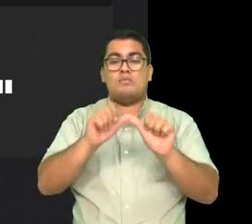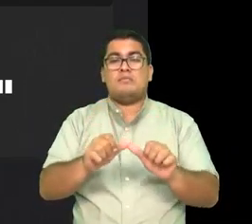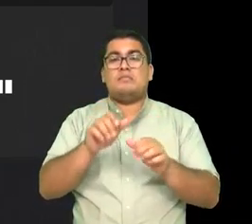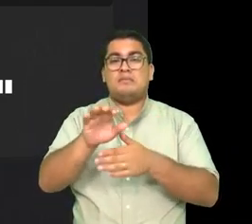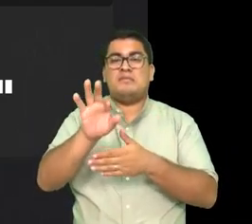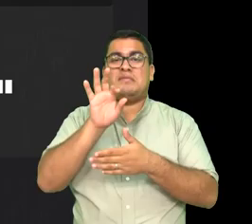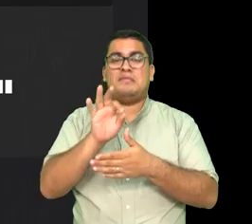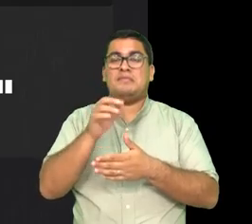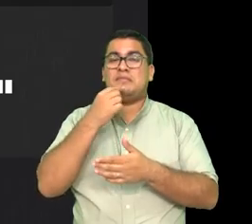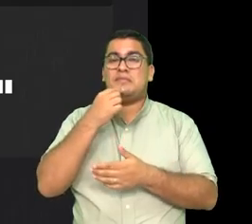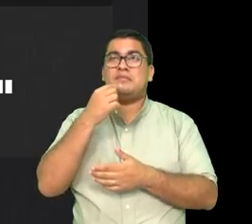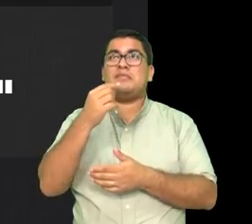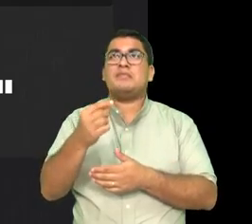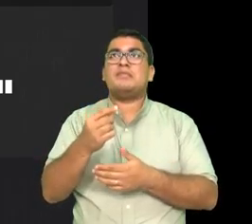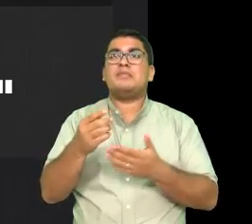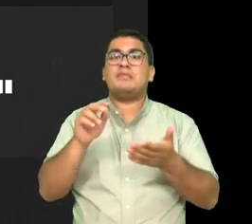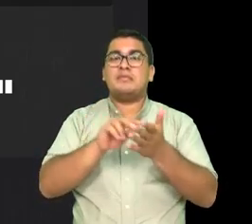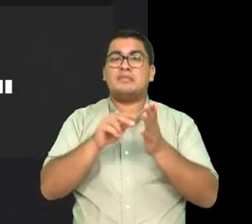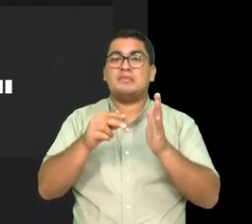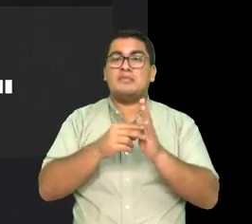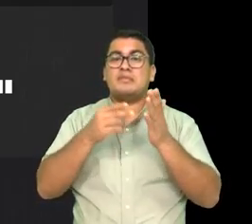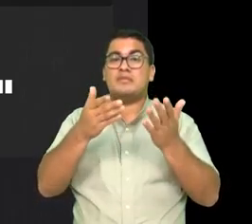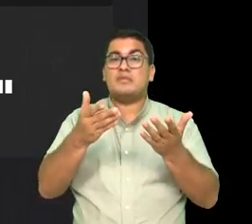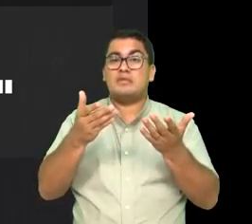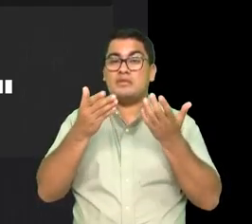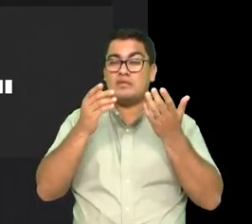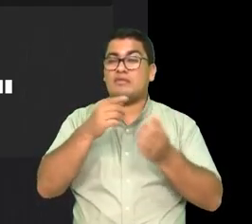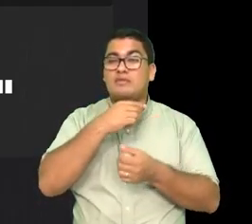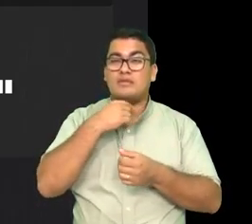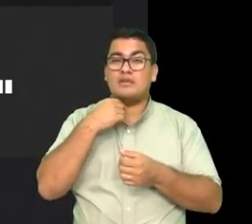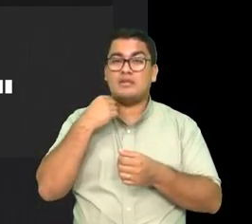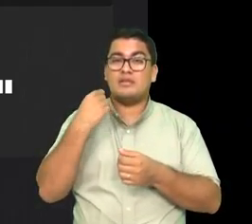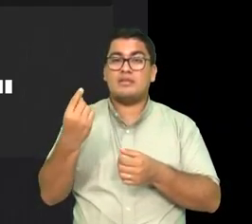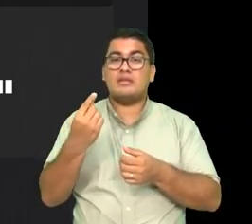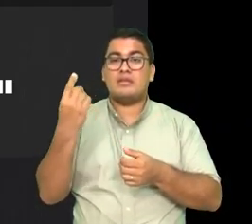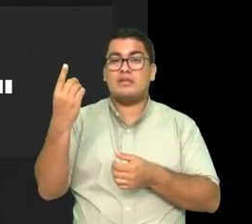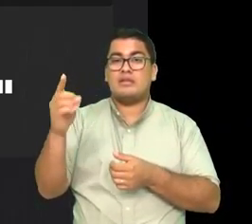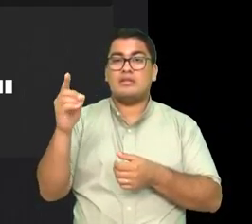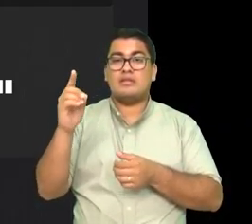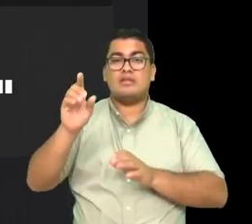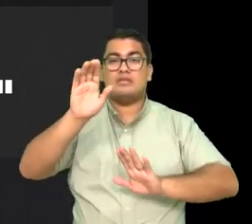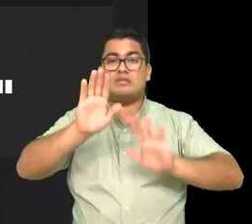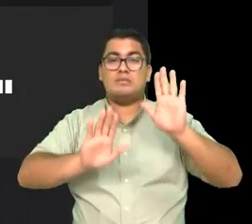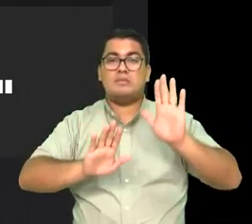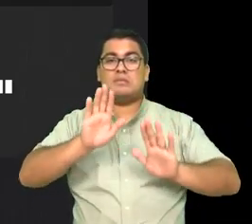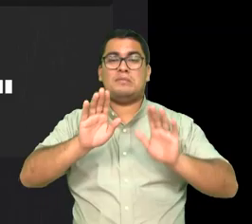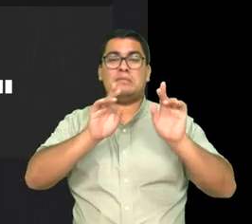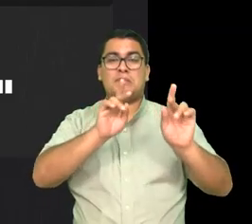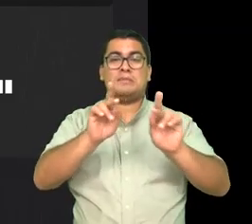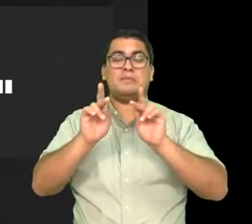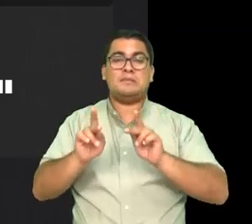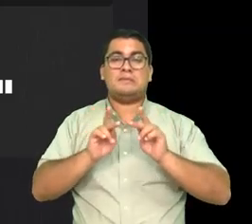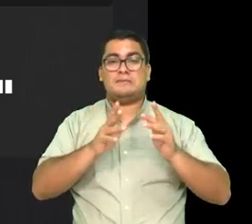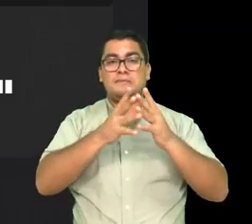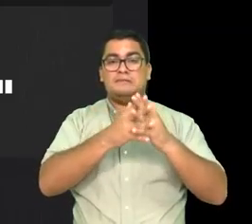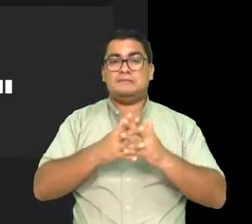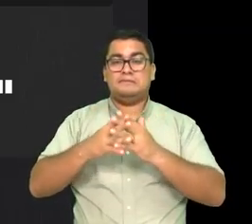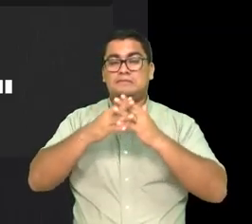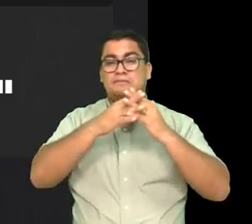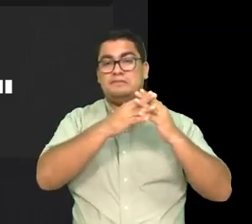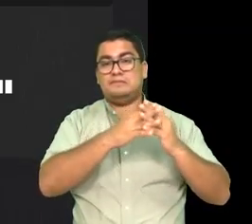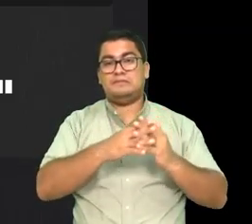candidato demócrata, se trata de un intento obvio de quitarles los derechos democráticos a los ciudadanos